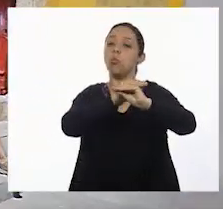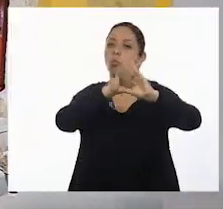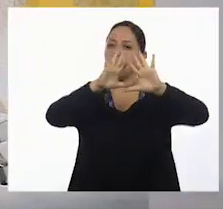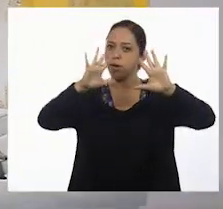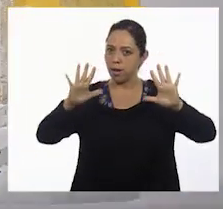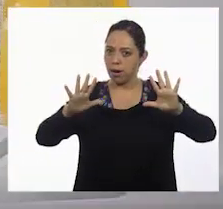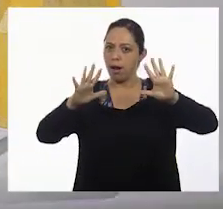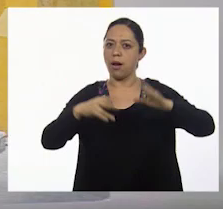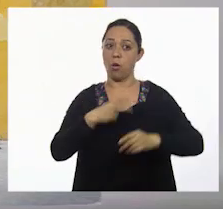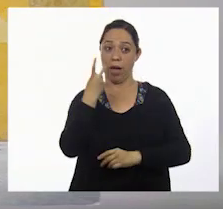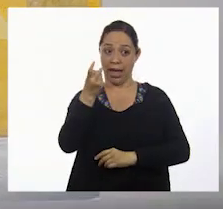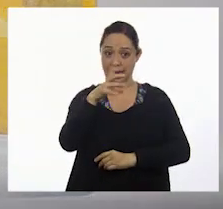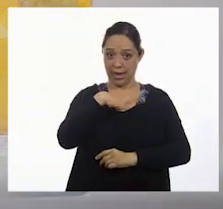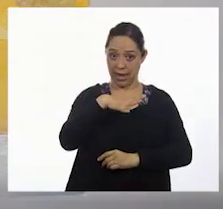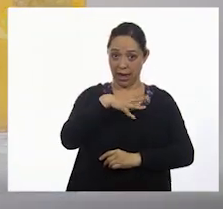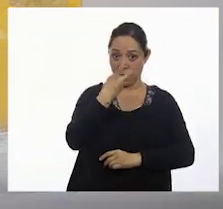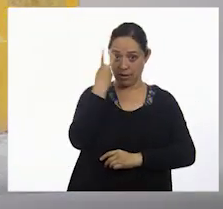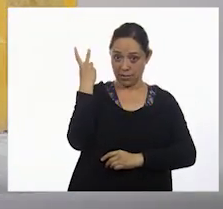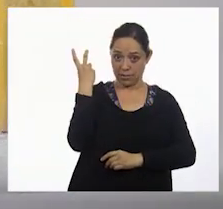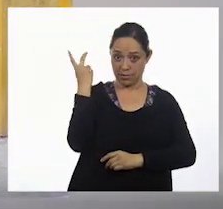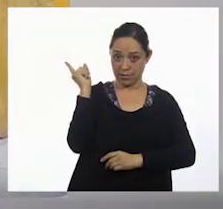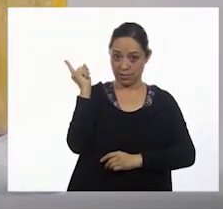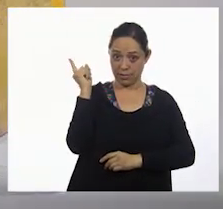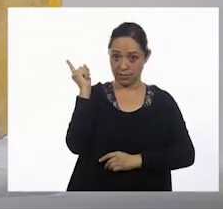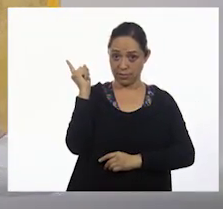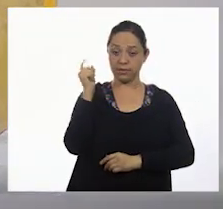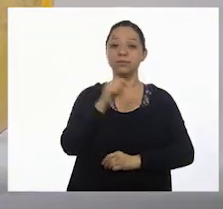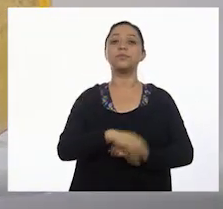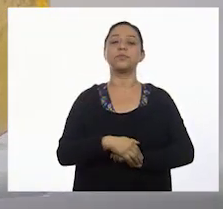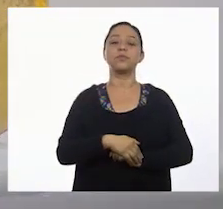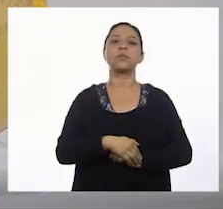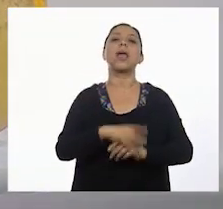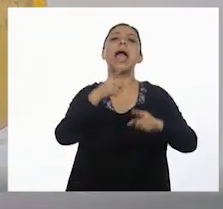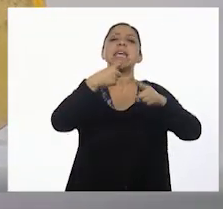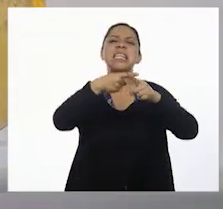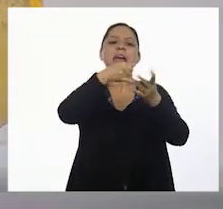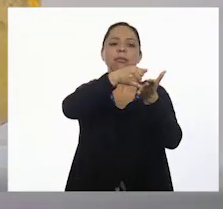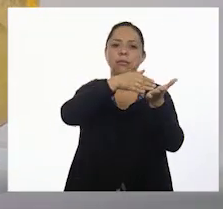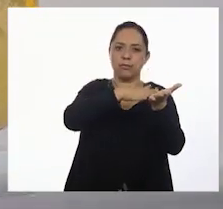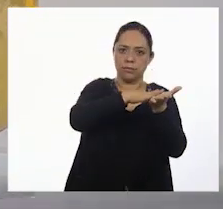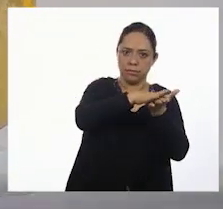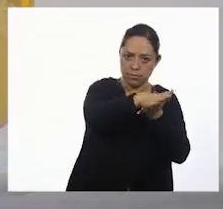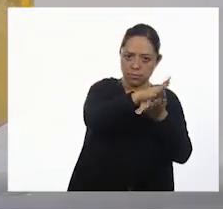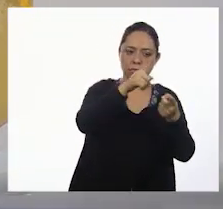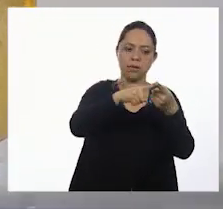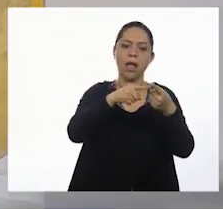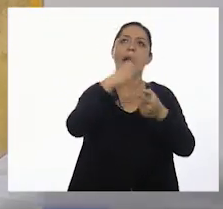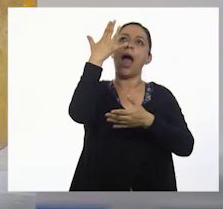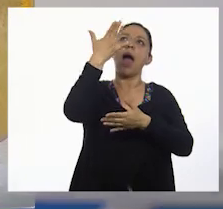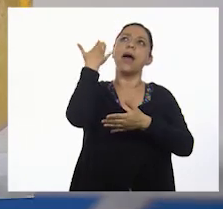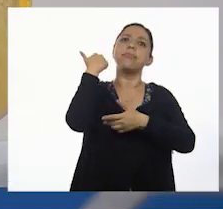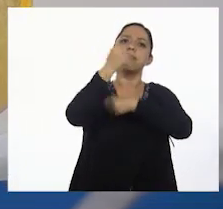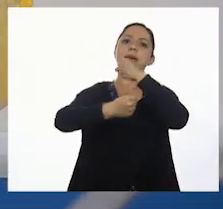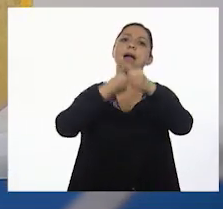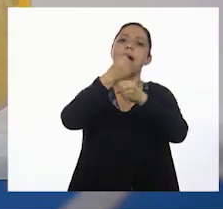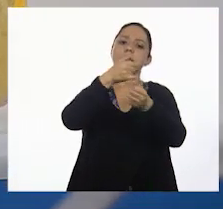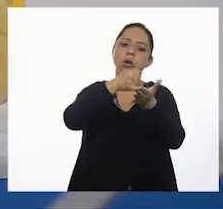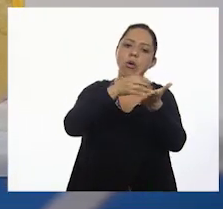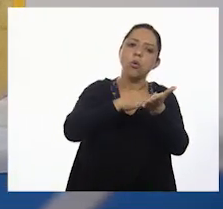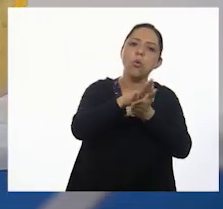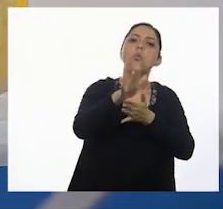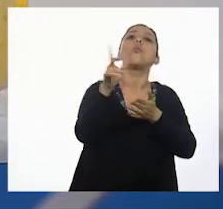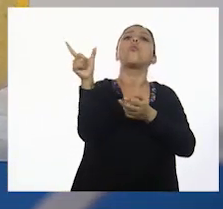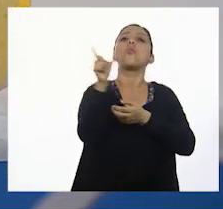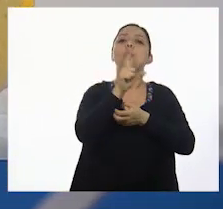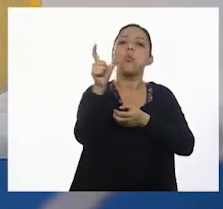En esta parte de aquí los tenemos nosotros. La editorial, en qué año se hizo, el